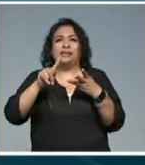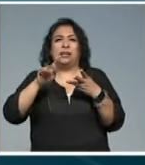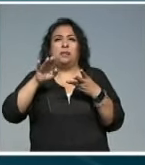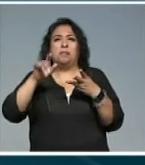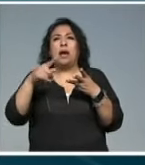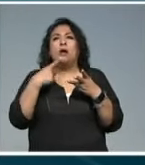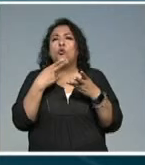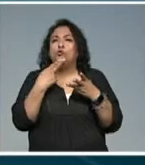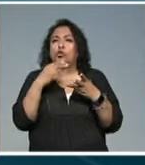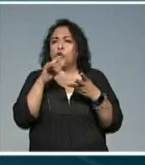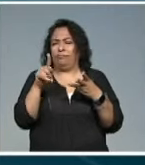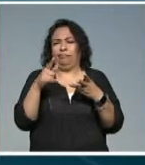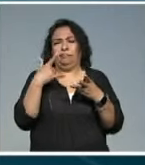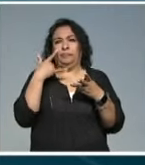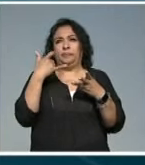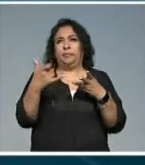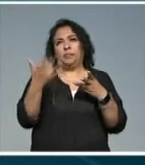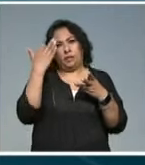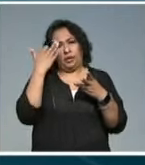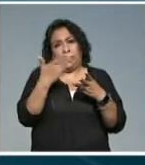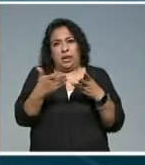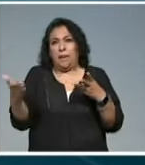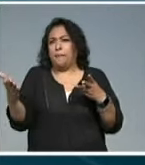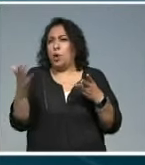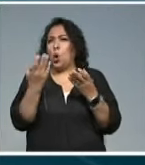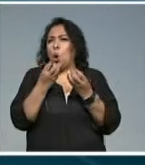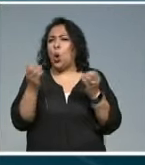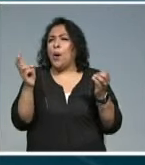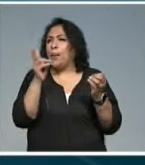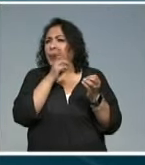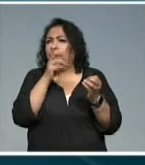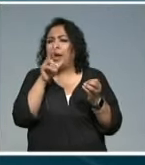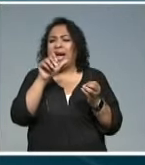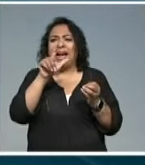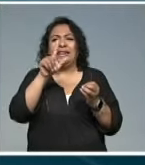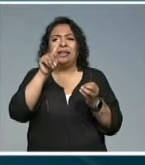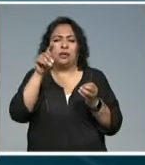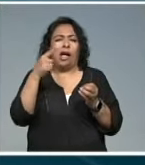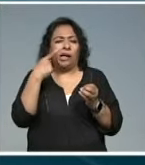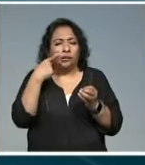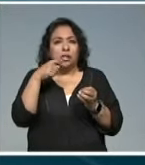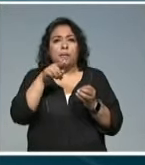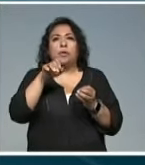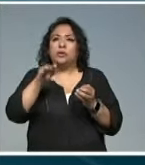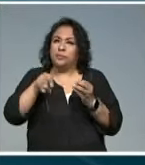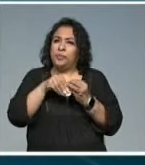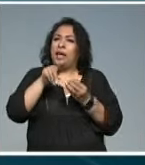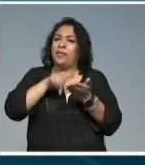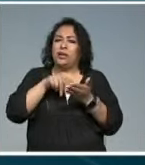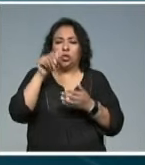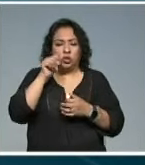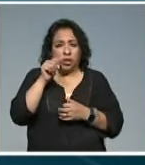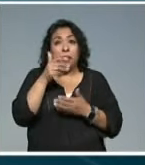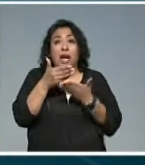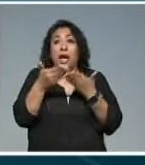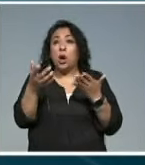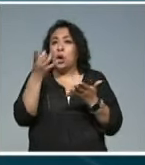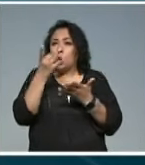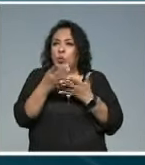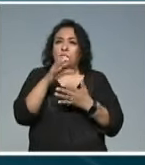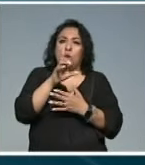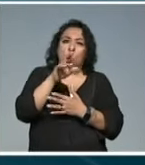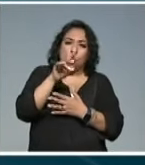una instrumentación un poco peculiar para la época también, sin alientos, que generalmente Mozart sí que incluía alientos en sus serenatas, pero en esta ocasión es solo